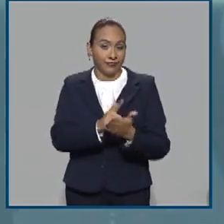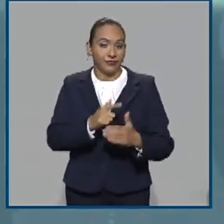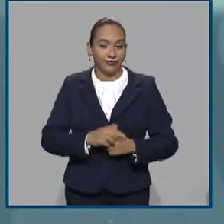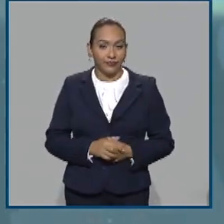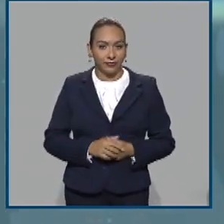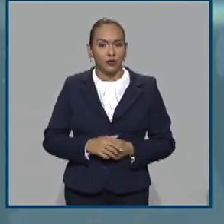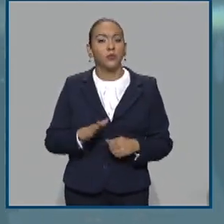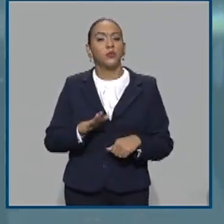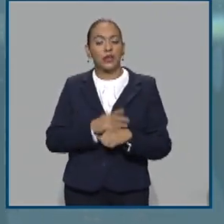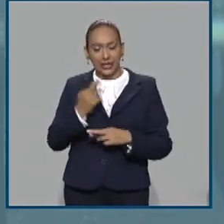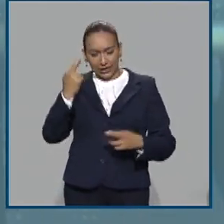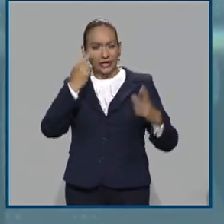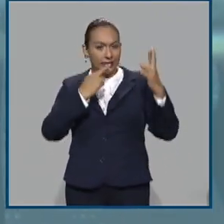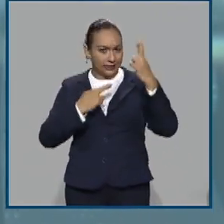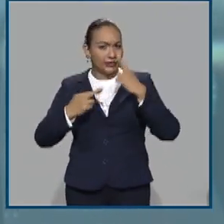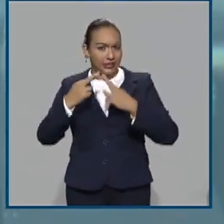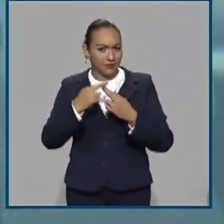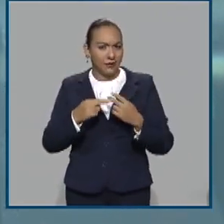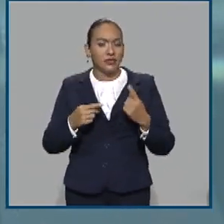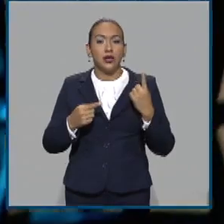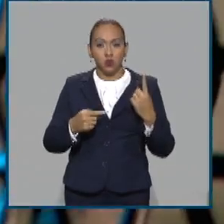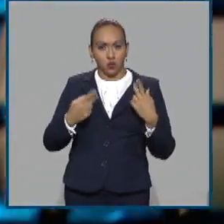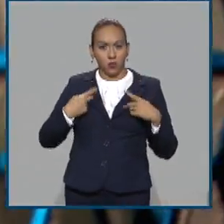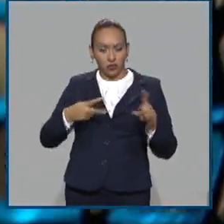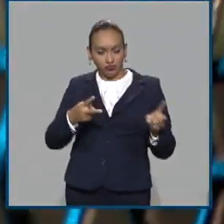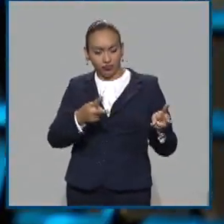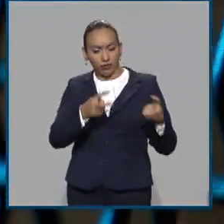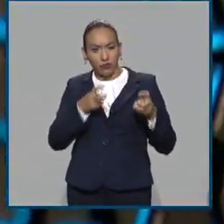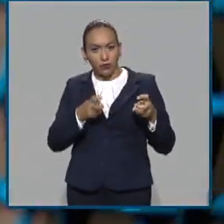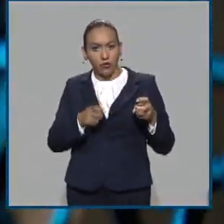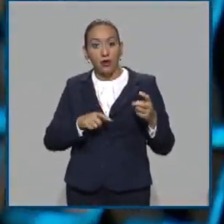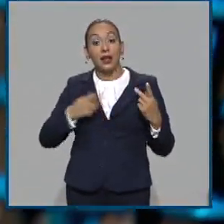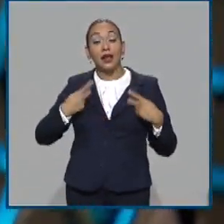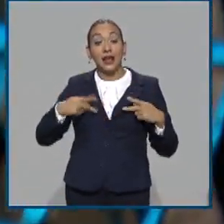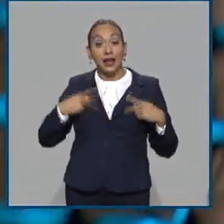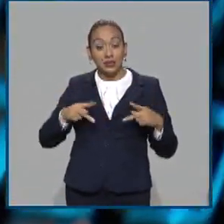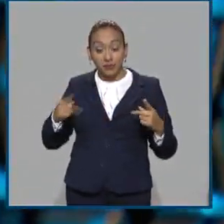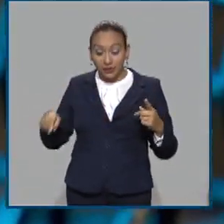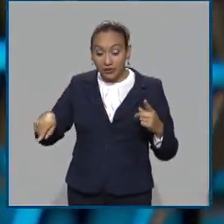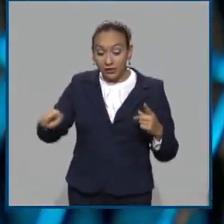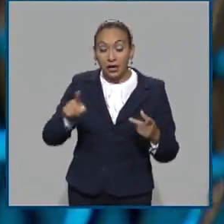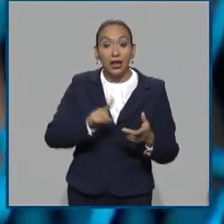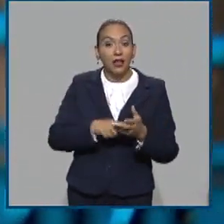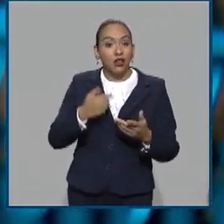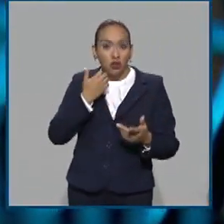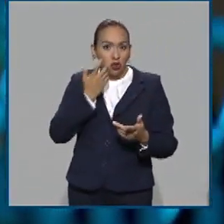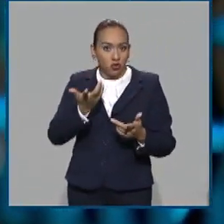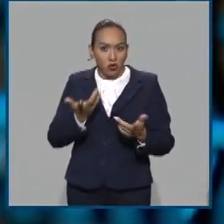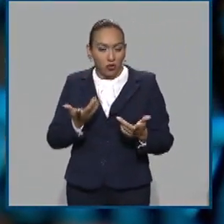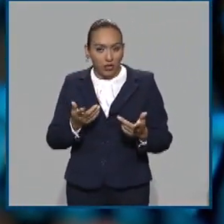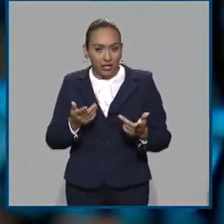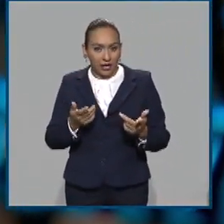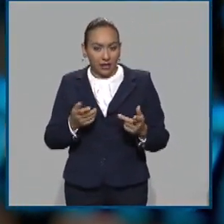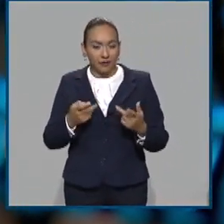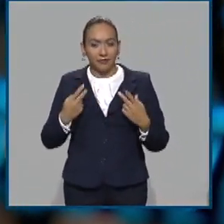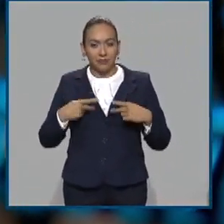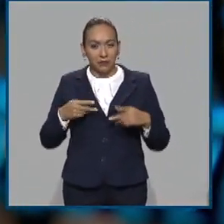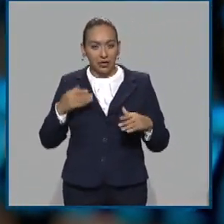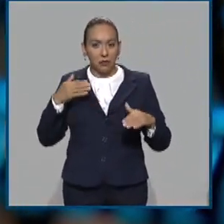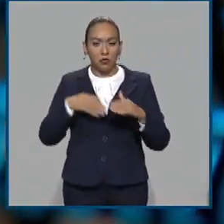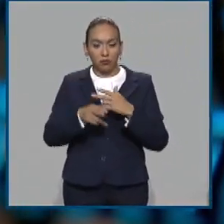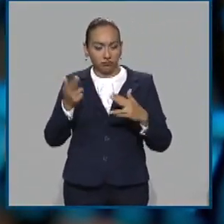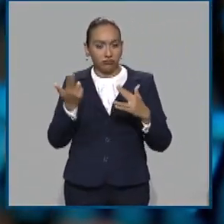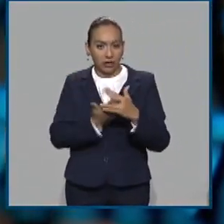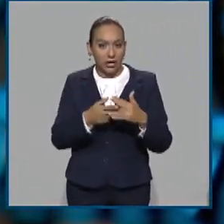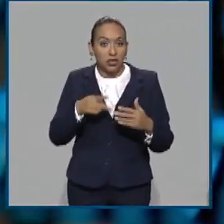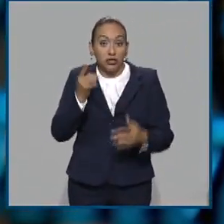al revisar un asunto en el que, tras un robo, los involucrados, si bien no tenían la intención ni acuerdo previo para perpetrar un